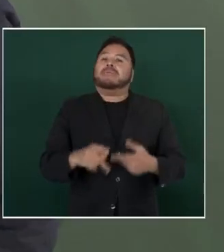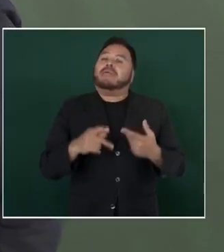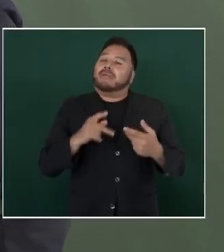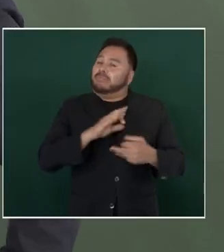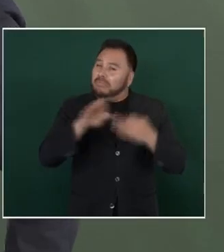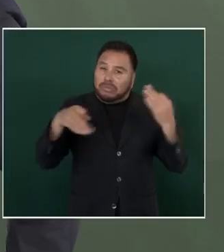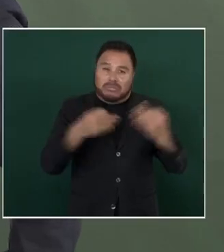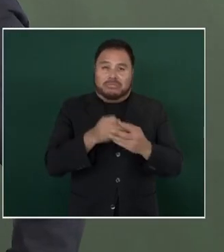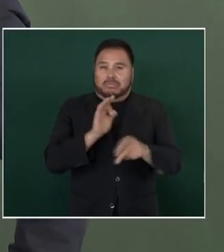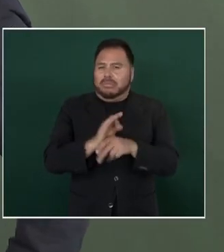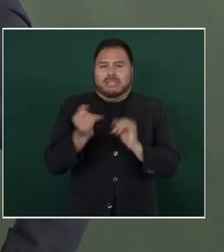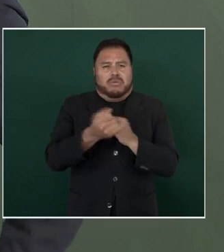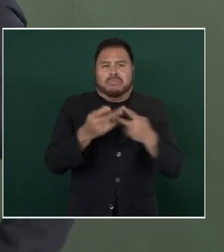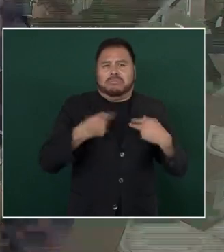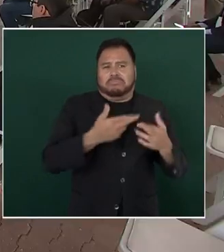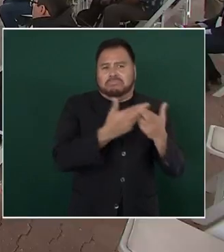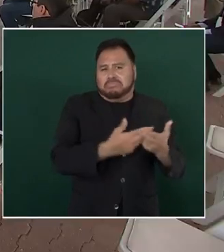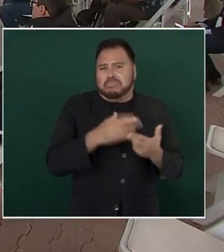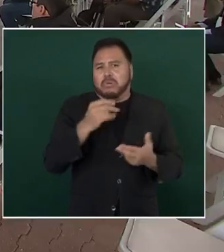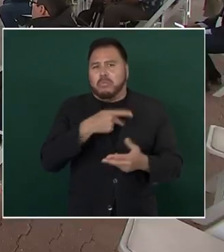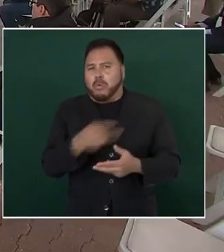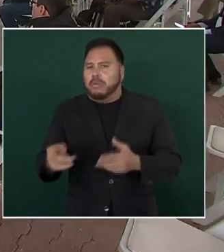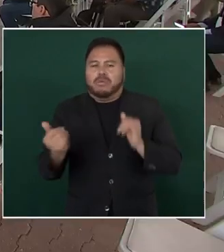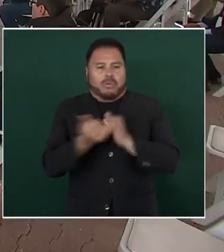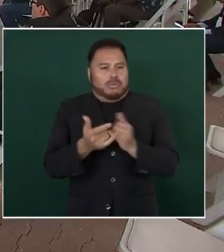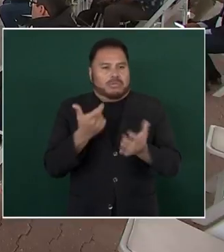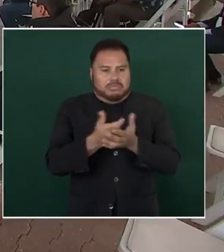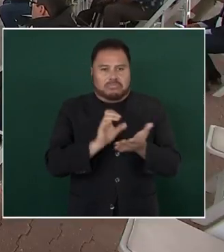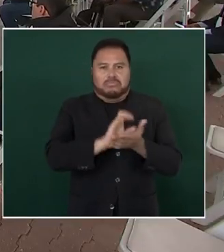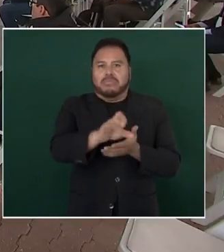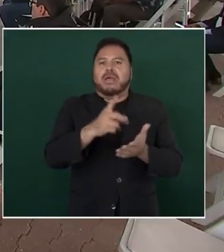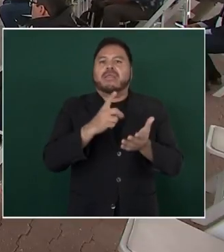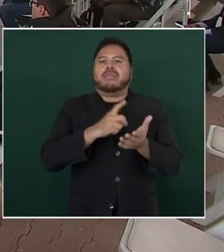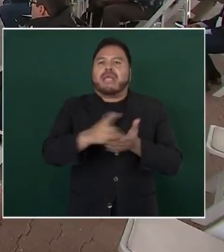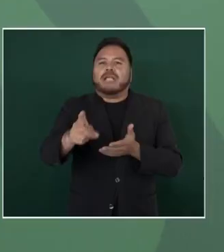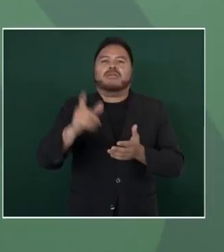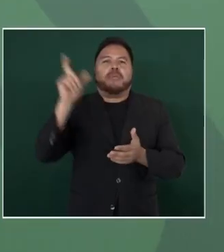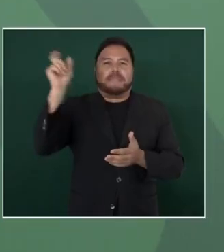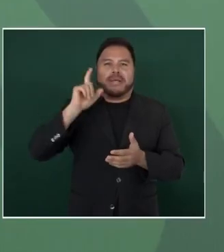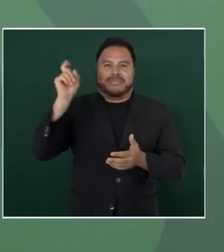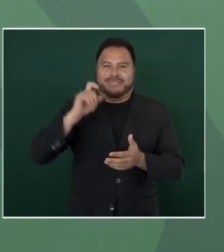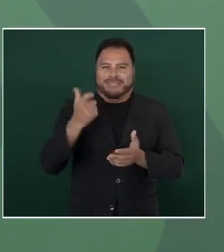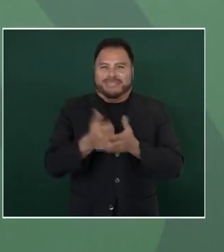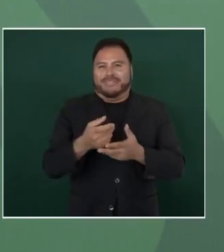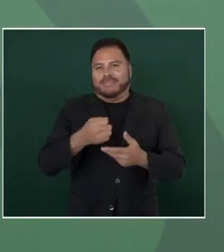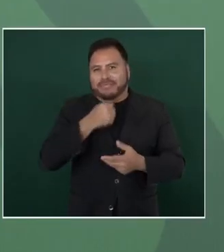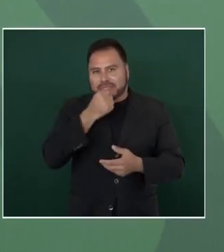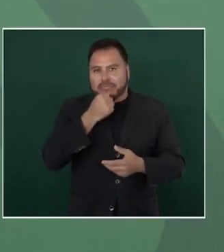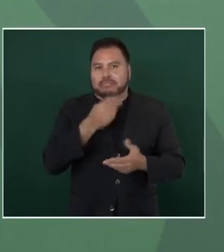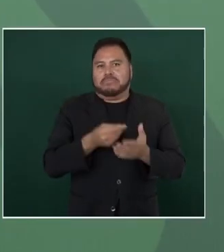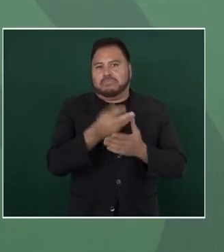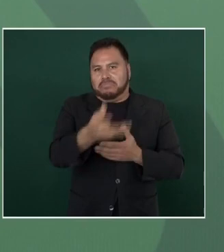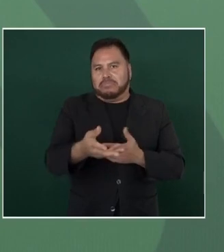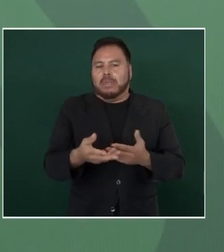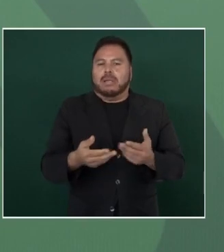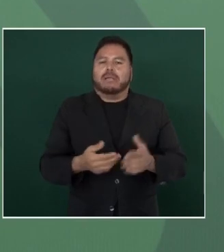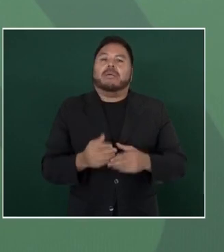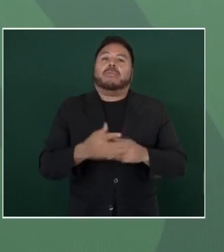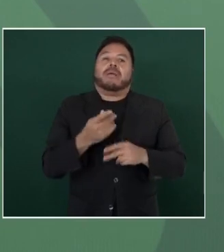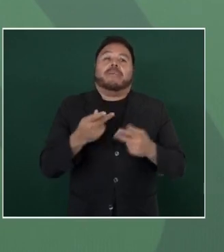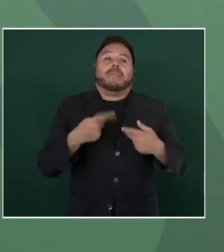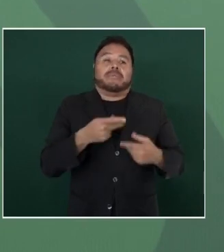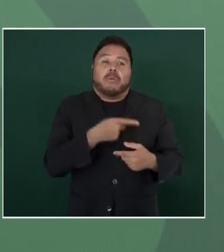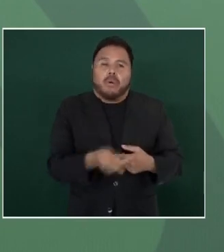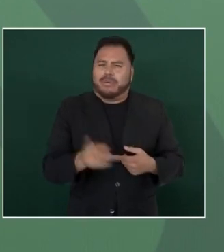pobres, porque no es nada más para la gente más necesitada, es para el